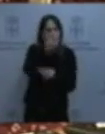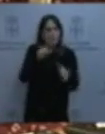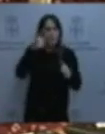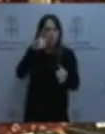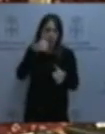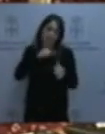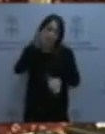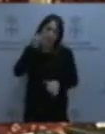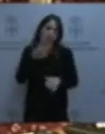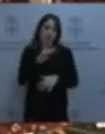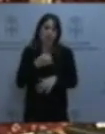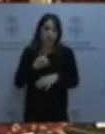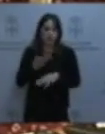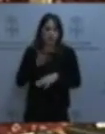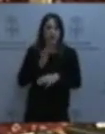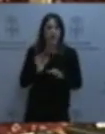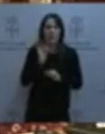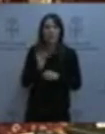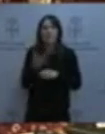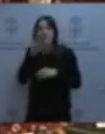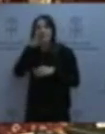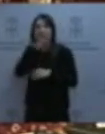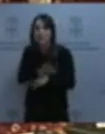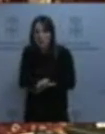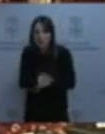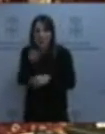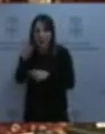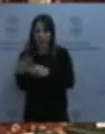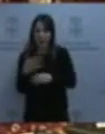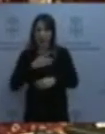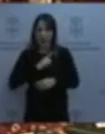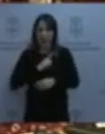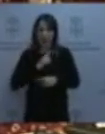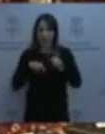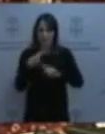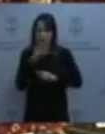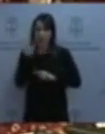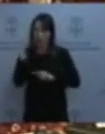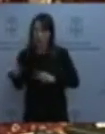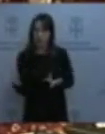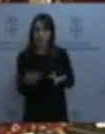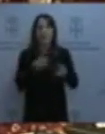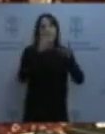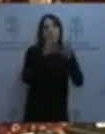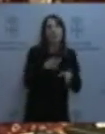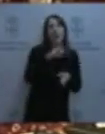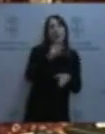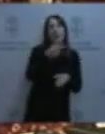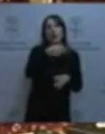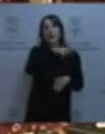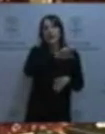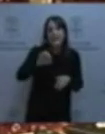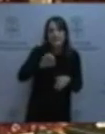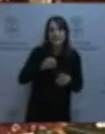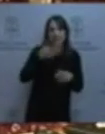empresarios, recibía una denuncia de una organización que ahora está juzgada por extorsión. Pasó en el caso Aquagés, cuando denunciamos el caso Aquagés en Oviedo, al poco